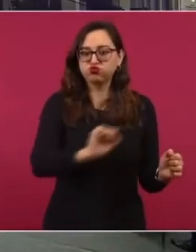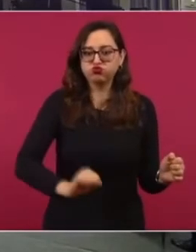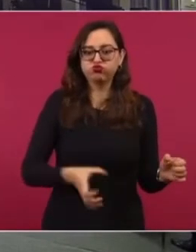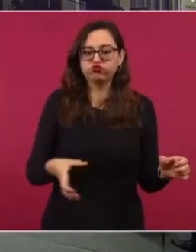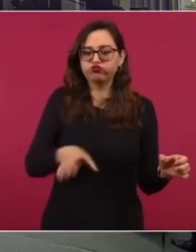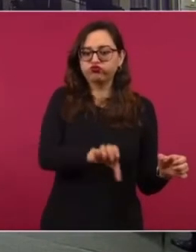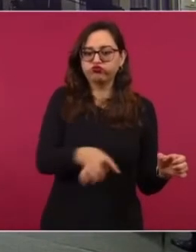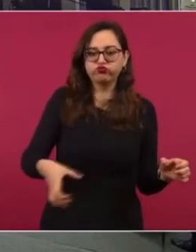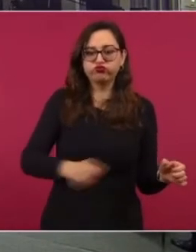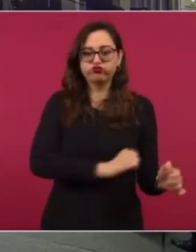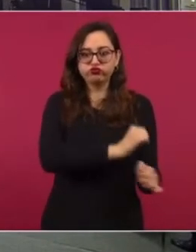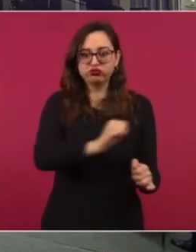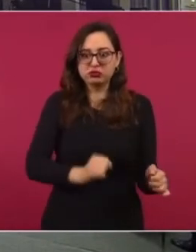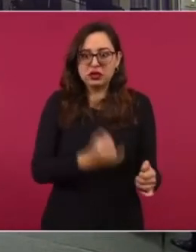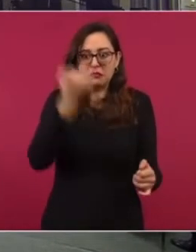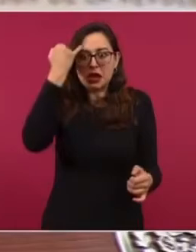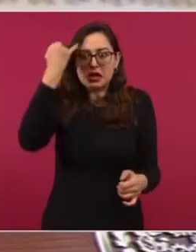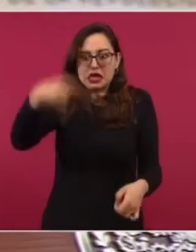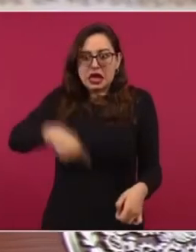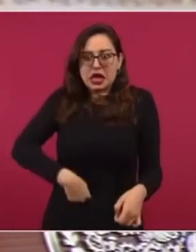No, pobre estómago.